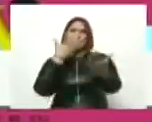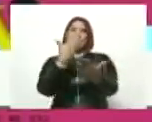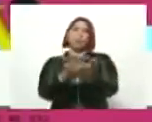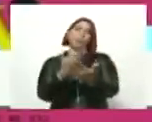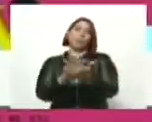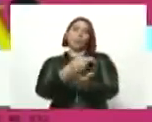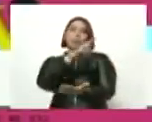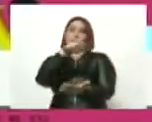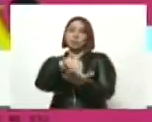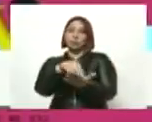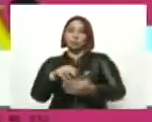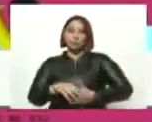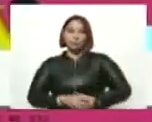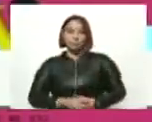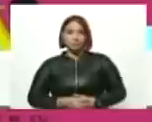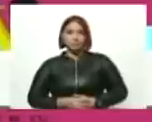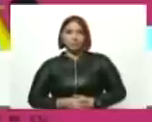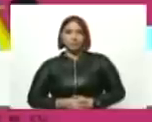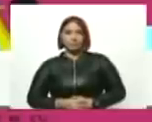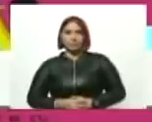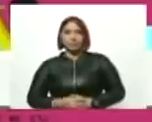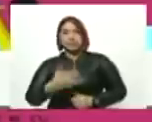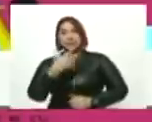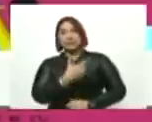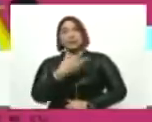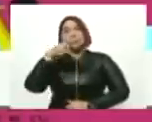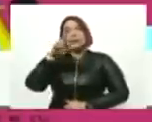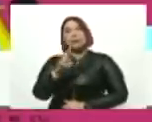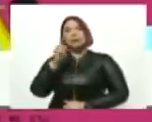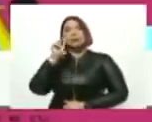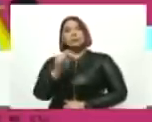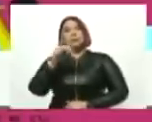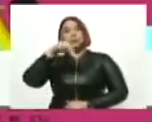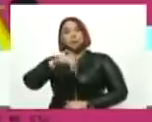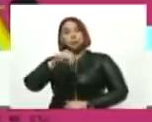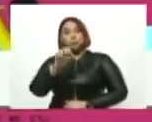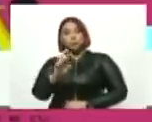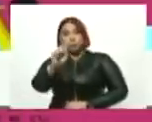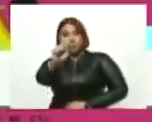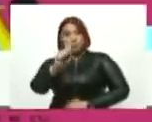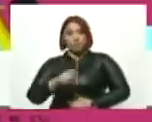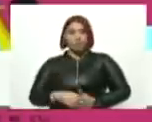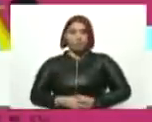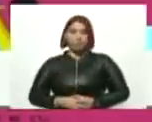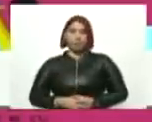nacional de las 3R.next.